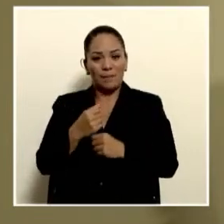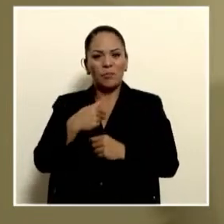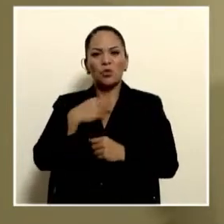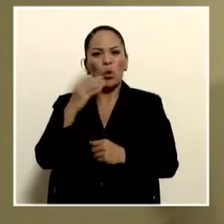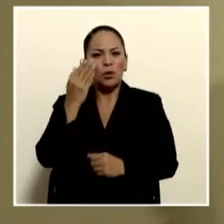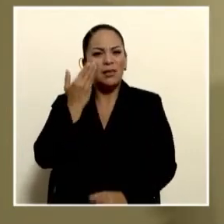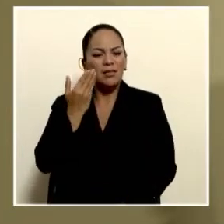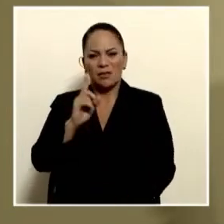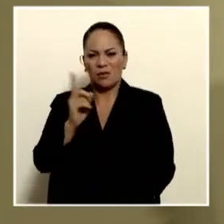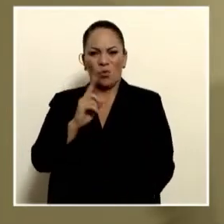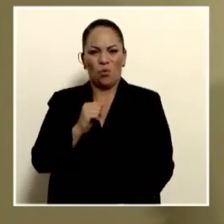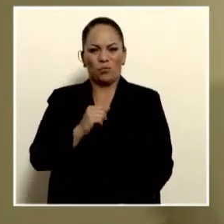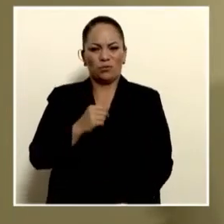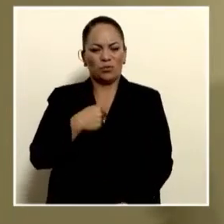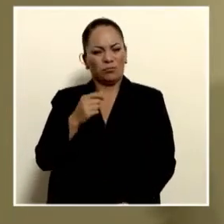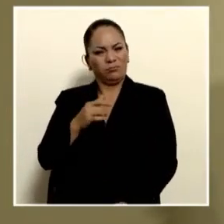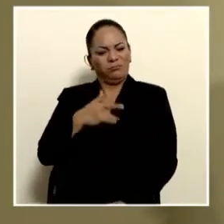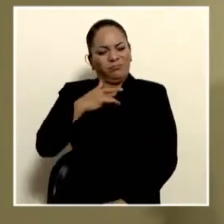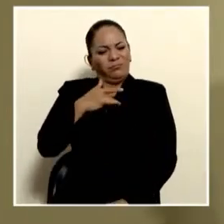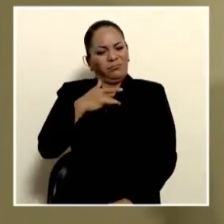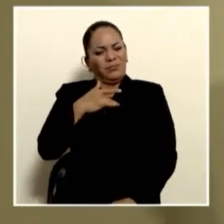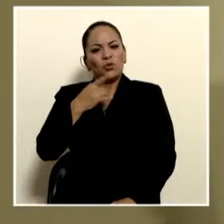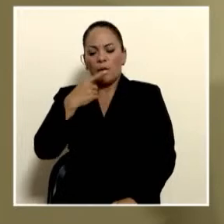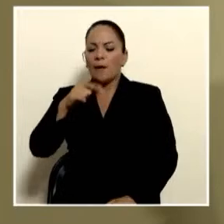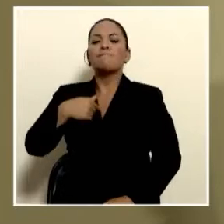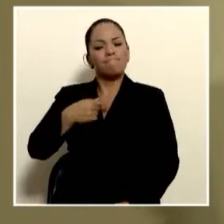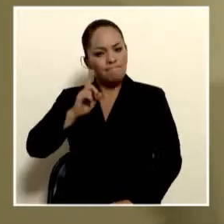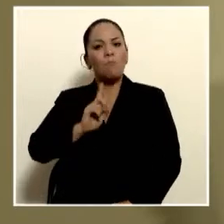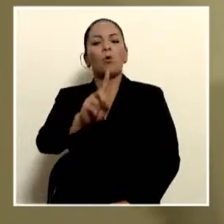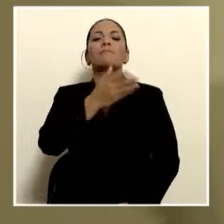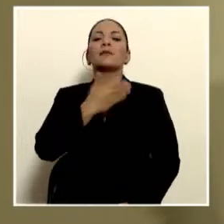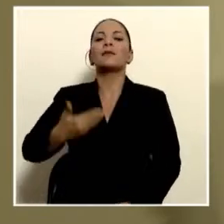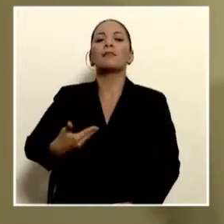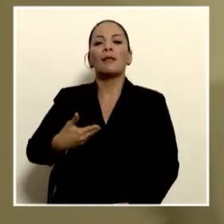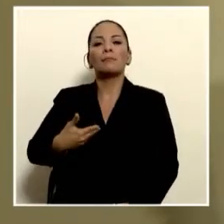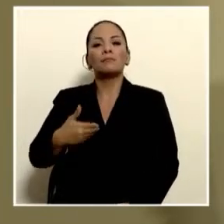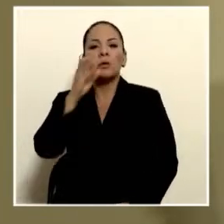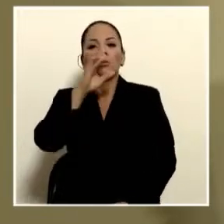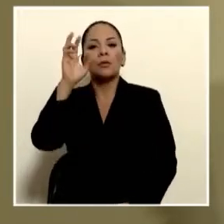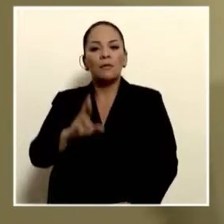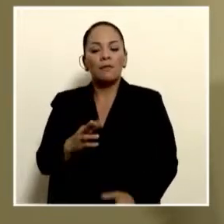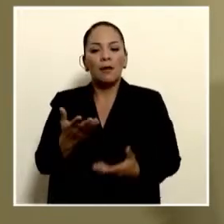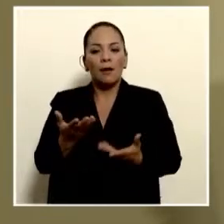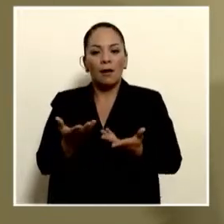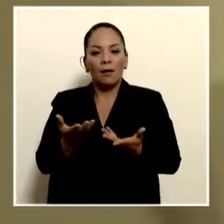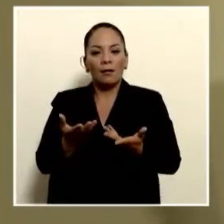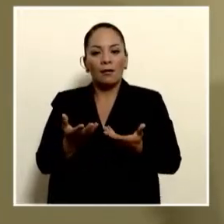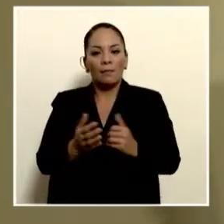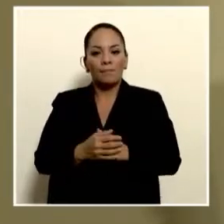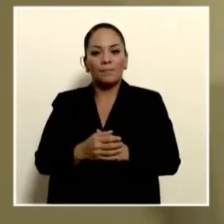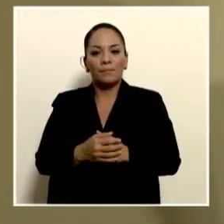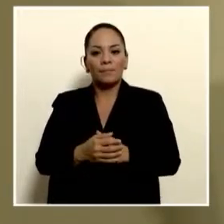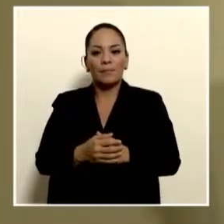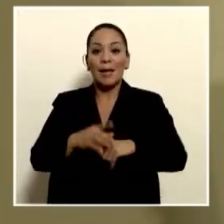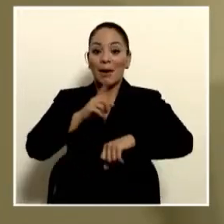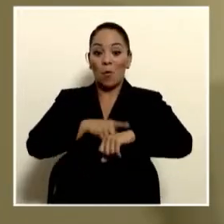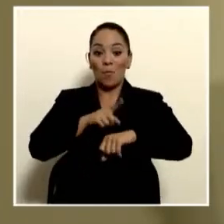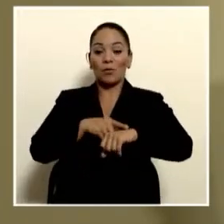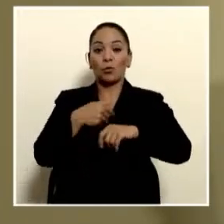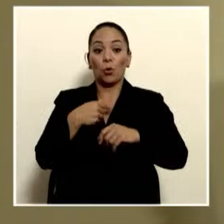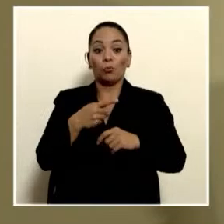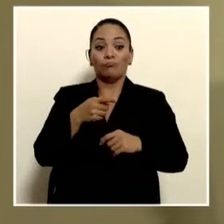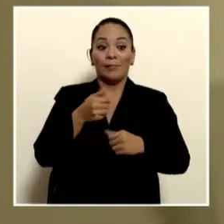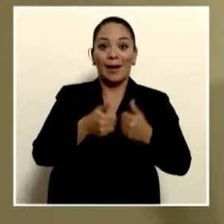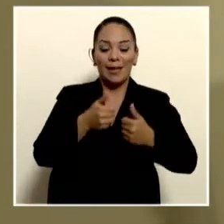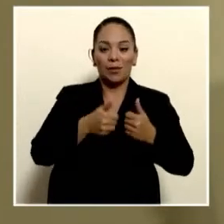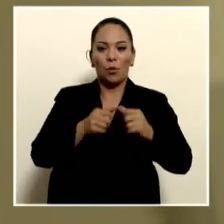vi por dentro y dije, por eso me voy a lanzar a la presidencia de la República, aunque en el momento en que me lancé, la